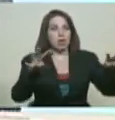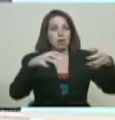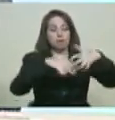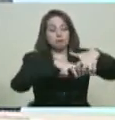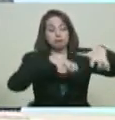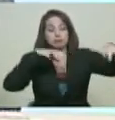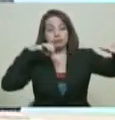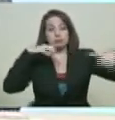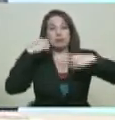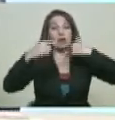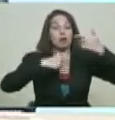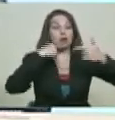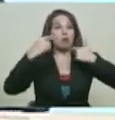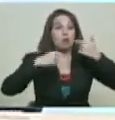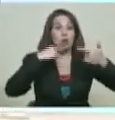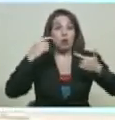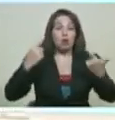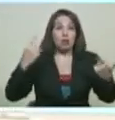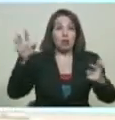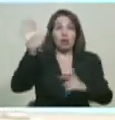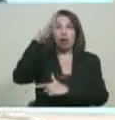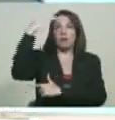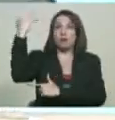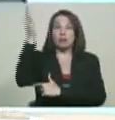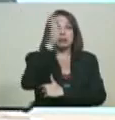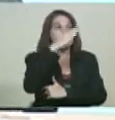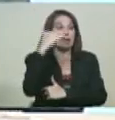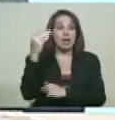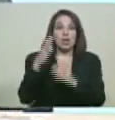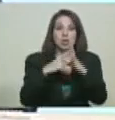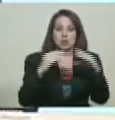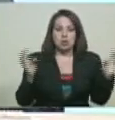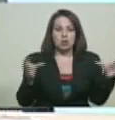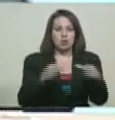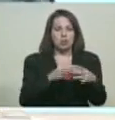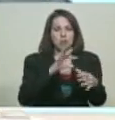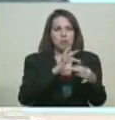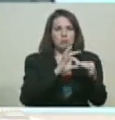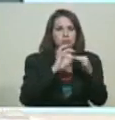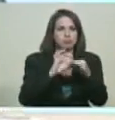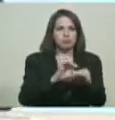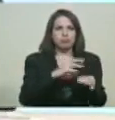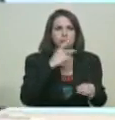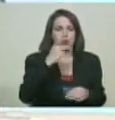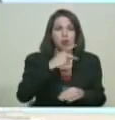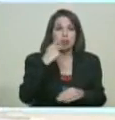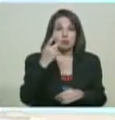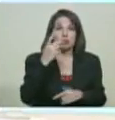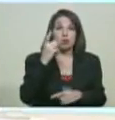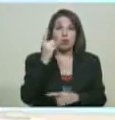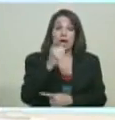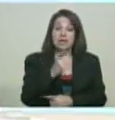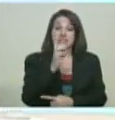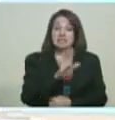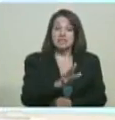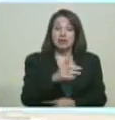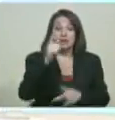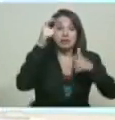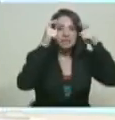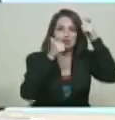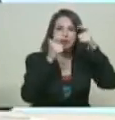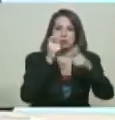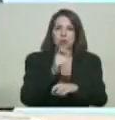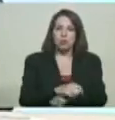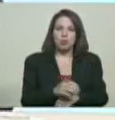color multicolor de las banderas de todos los partidos y movimientos sociales así debe ser el chavismo el